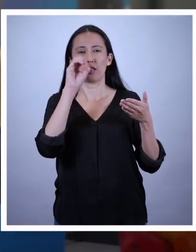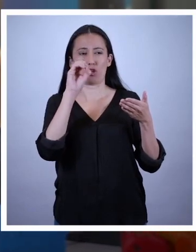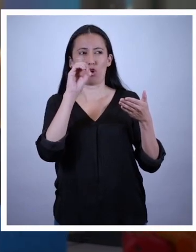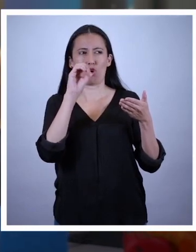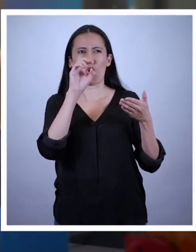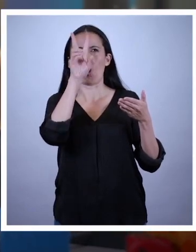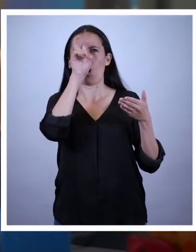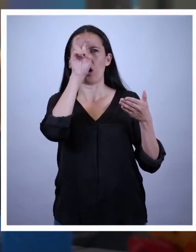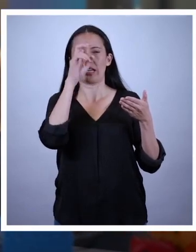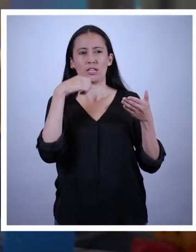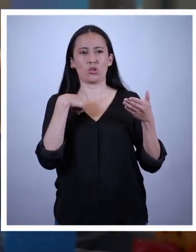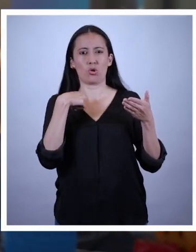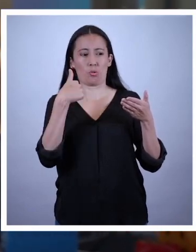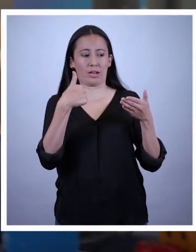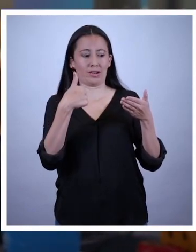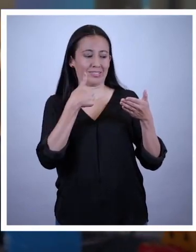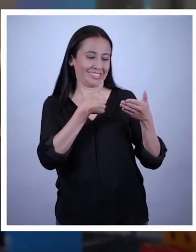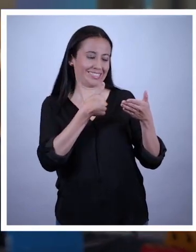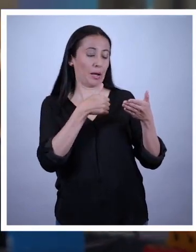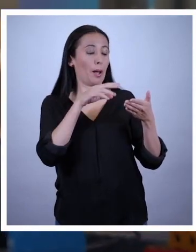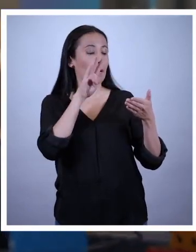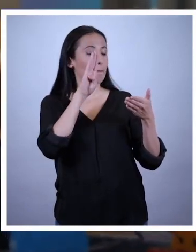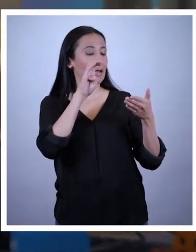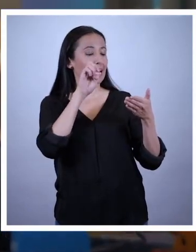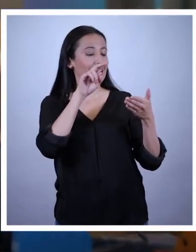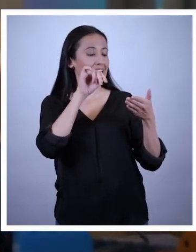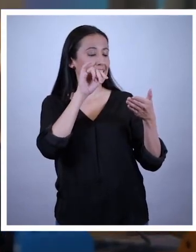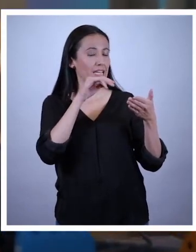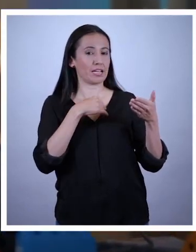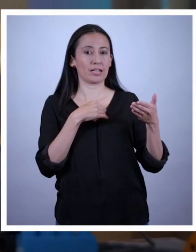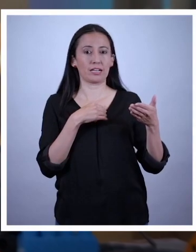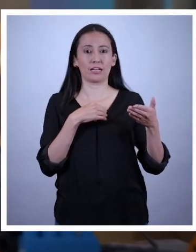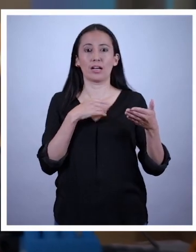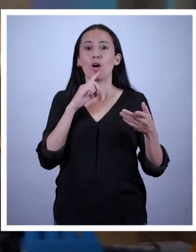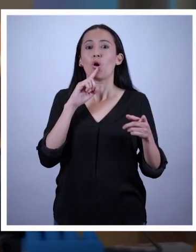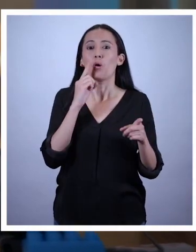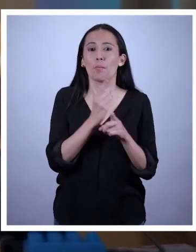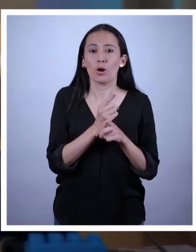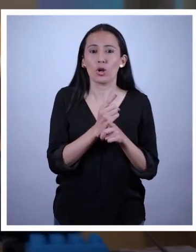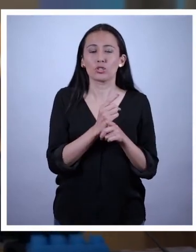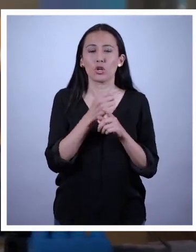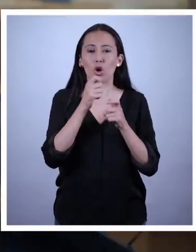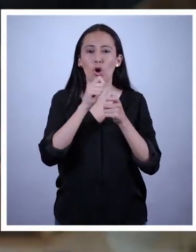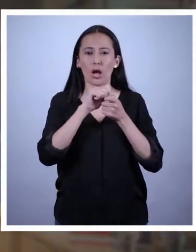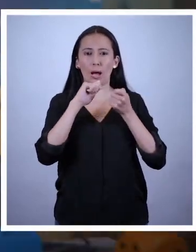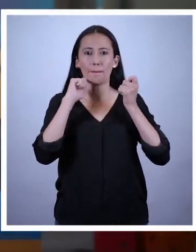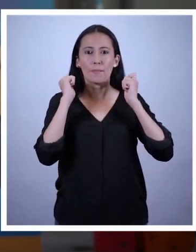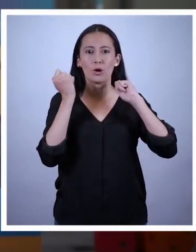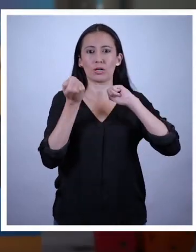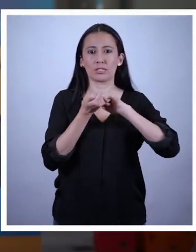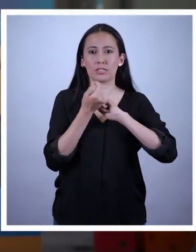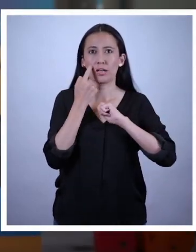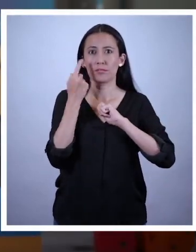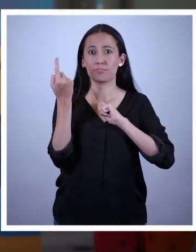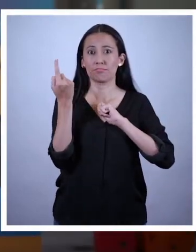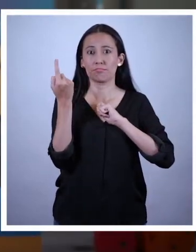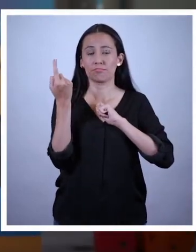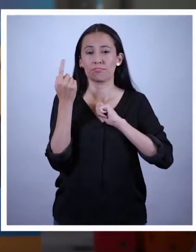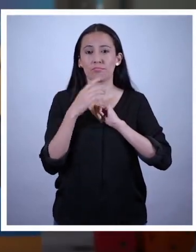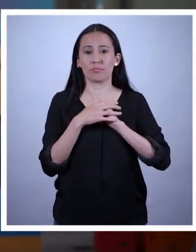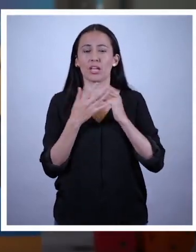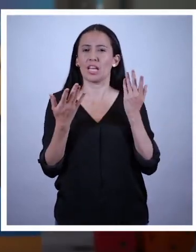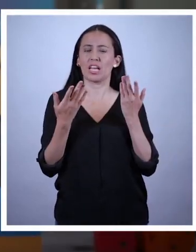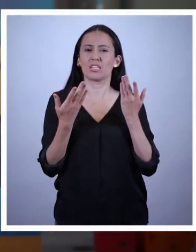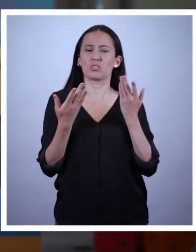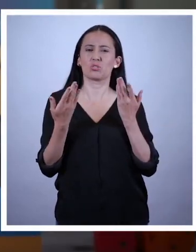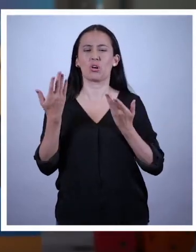vamos a poner Benito el conejito bueno. Así que cuéntanos, ¿cómo estás, Benny? Generalmente se muestra la evolución